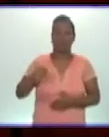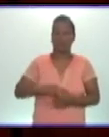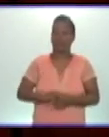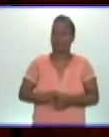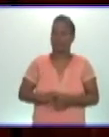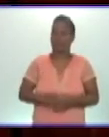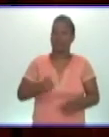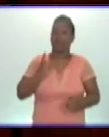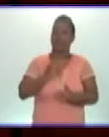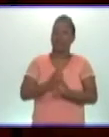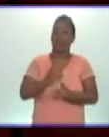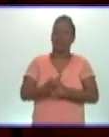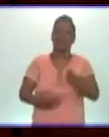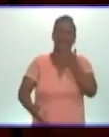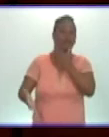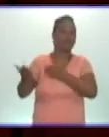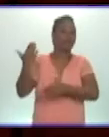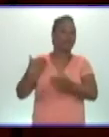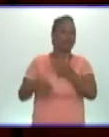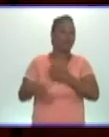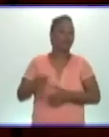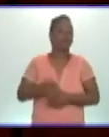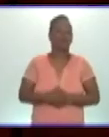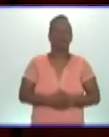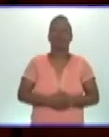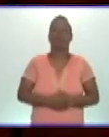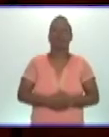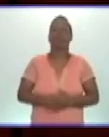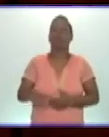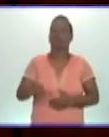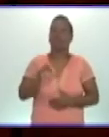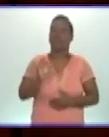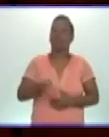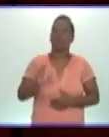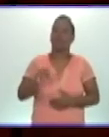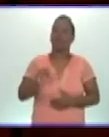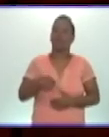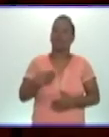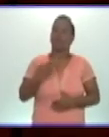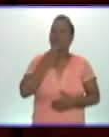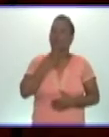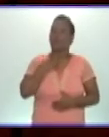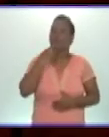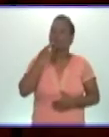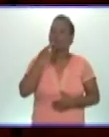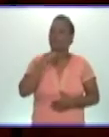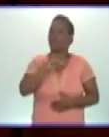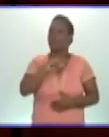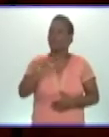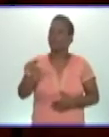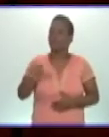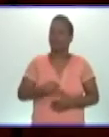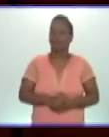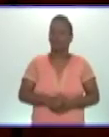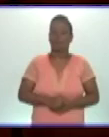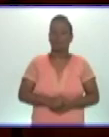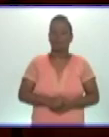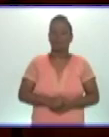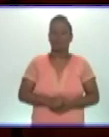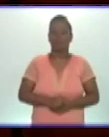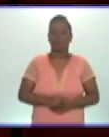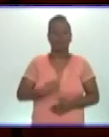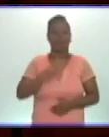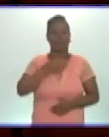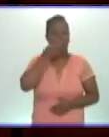encuentros anteriores, en la etapa anterior, también hablamos de este proceder. Pero entonces vamos a reducir el